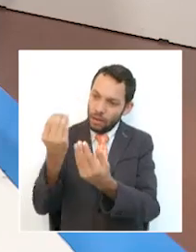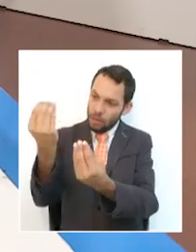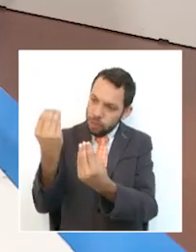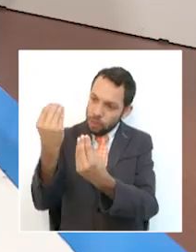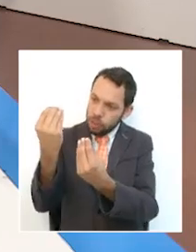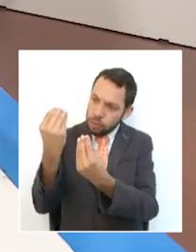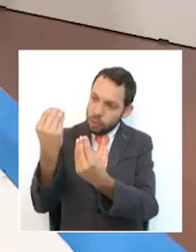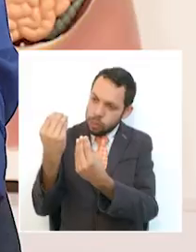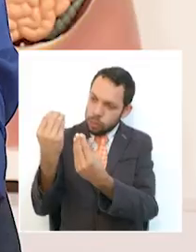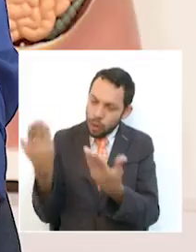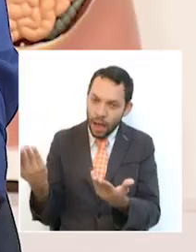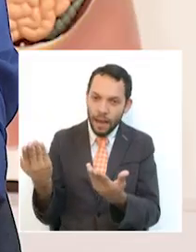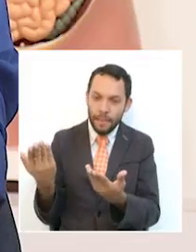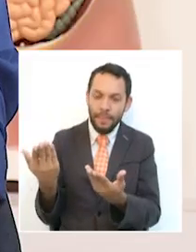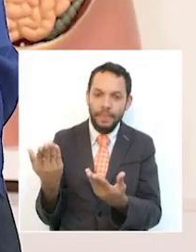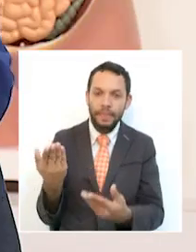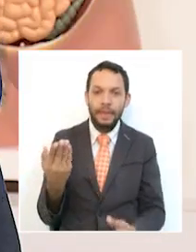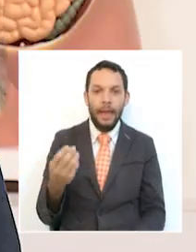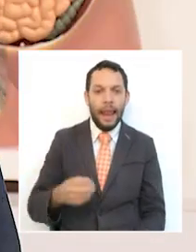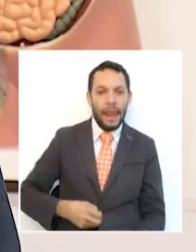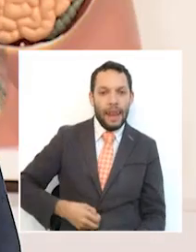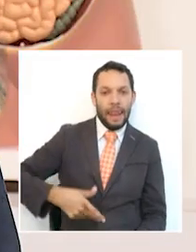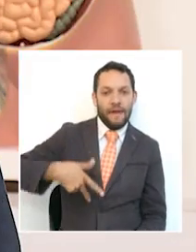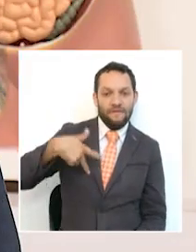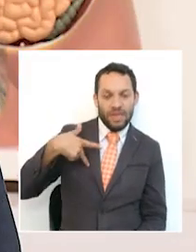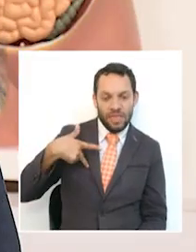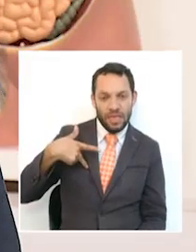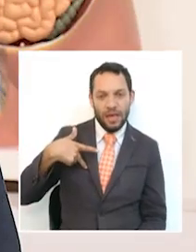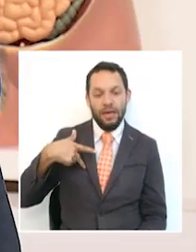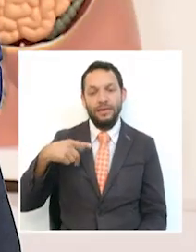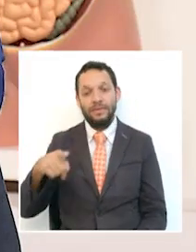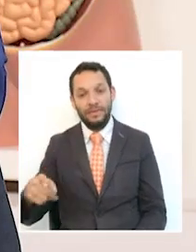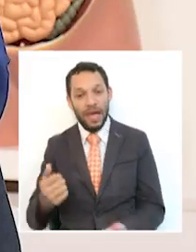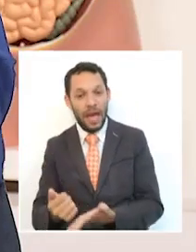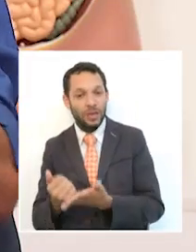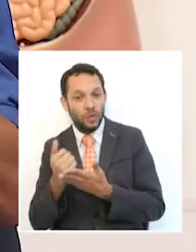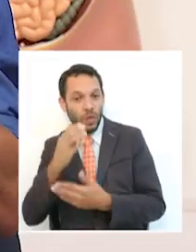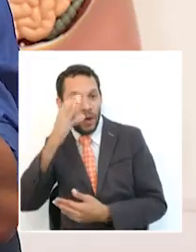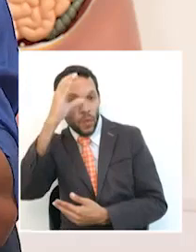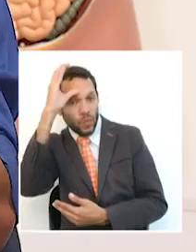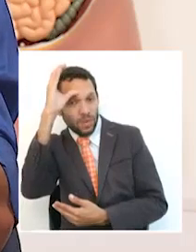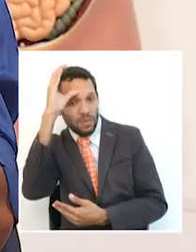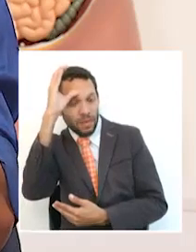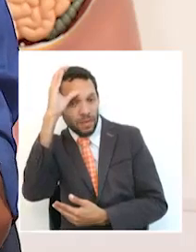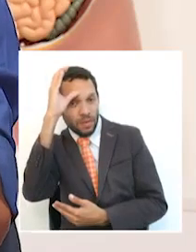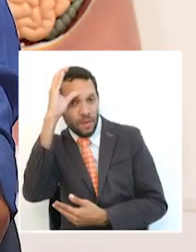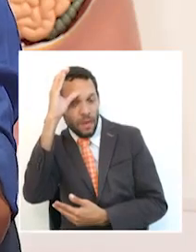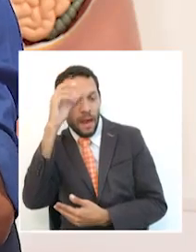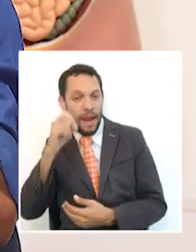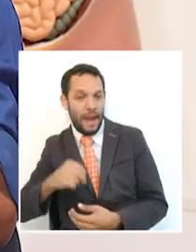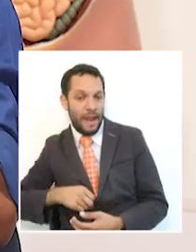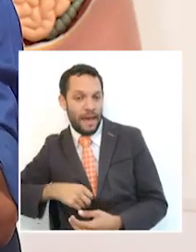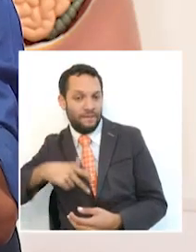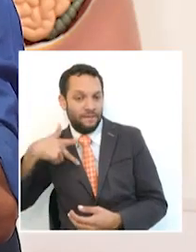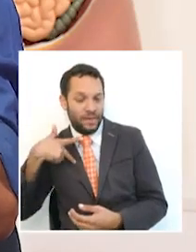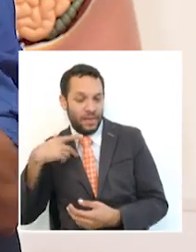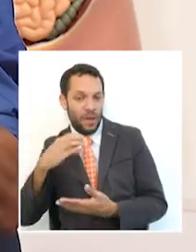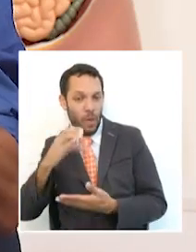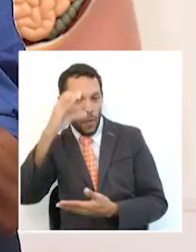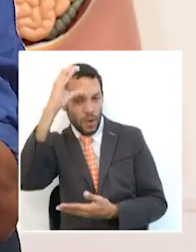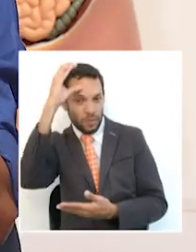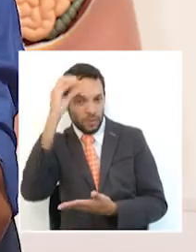ayer significa vida y vida significa conocimiento el arte de curarse a uno mismo